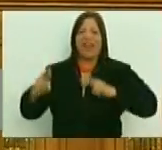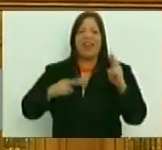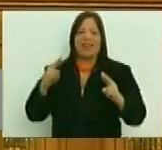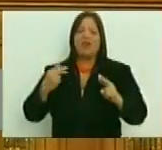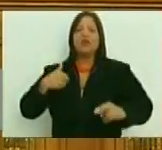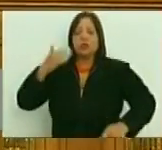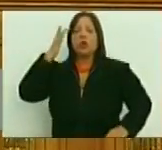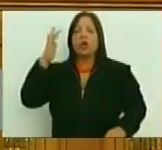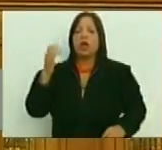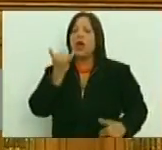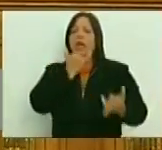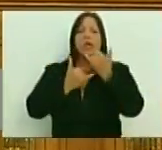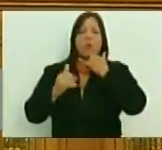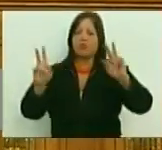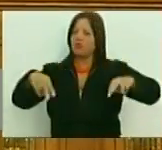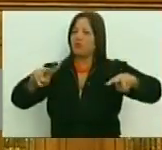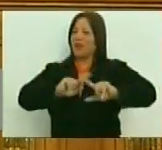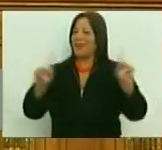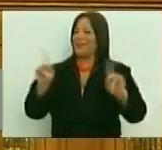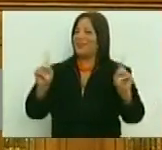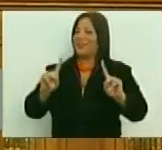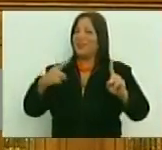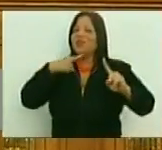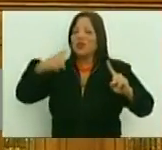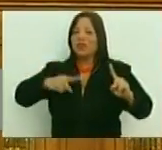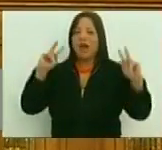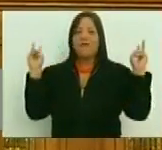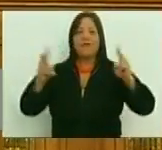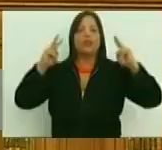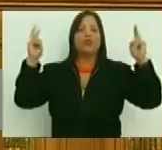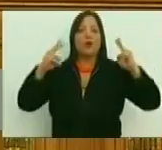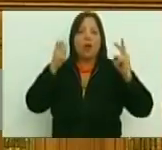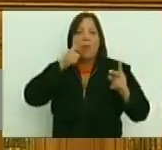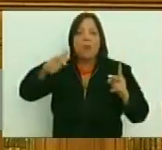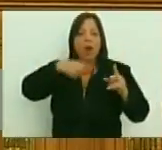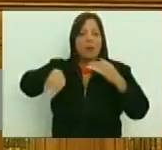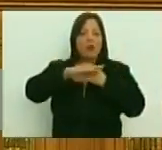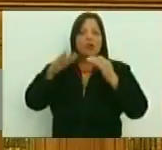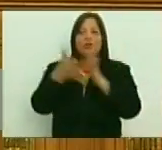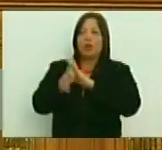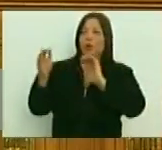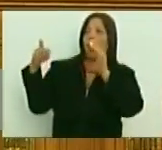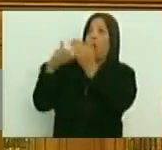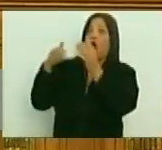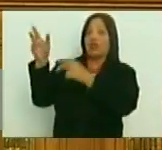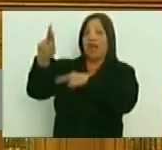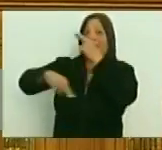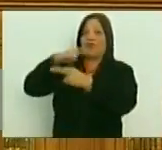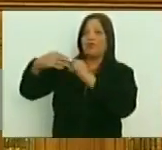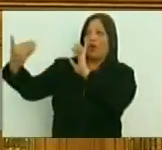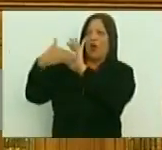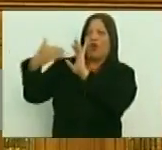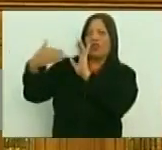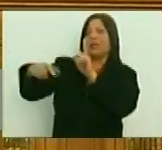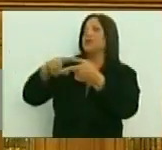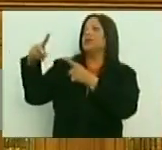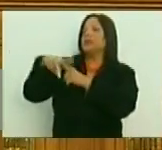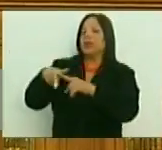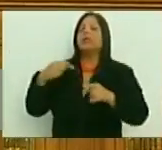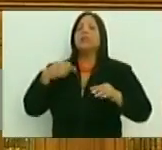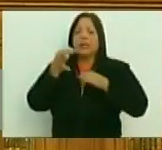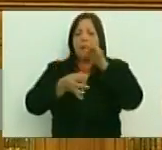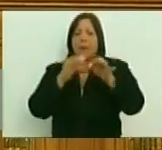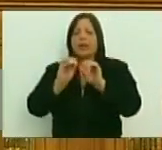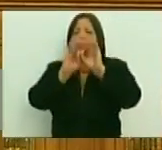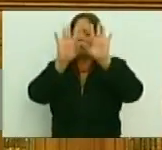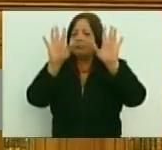Creo que no nos equivocamos si afirmamos que las victorias del pueblo sobre la contrarrevolución tienen su explicación en